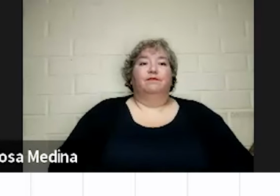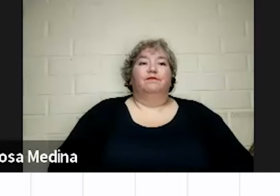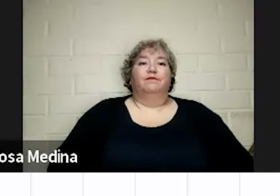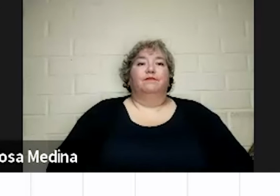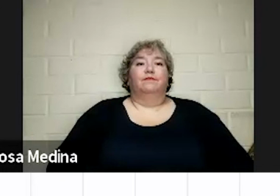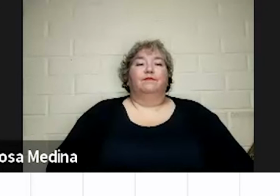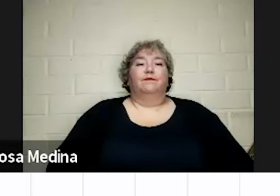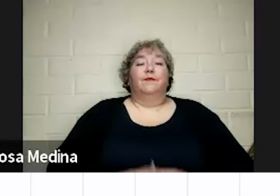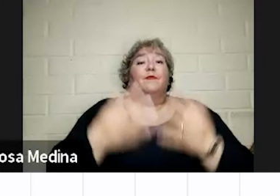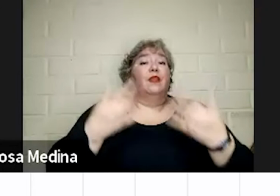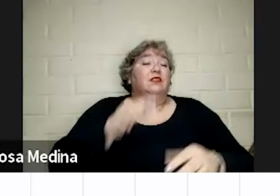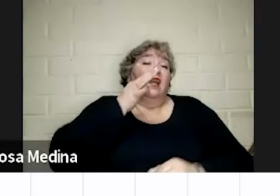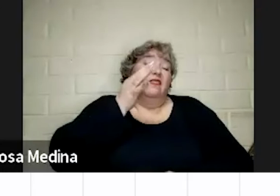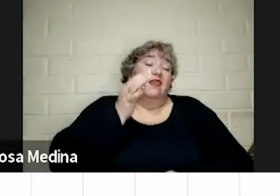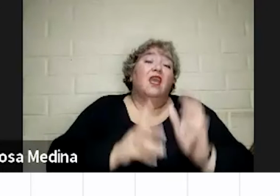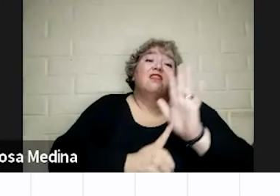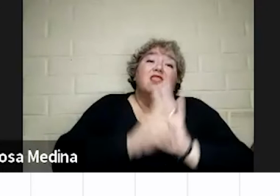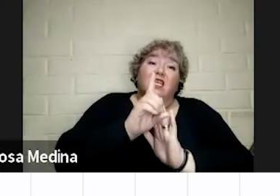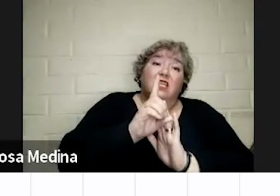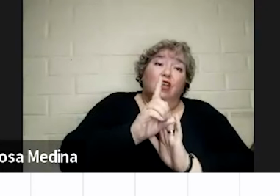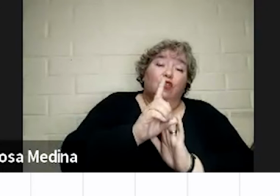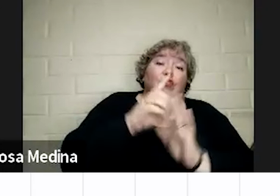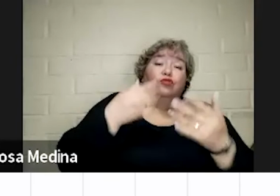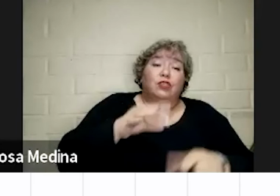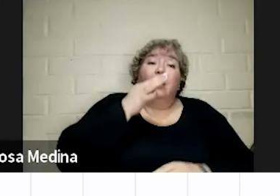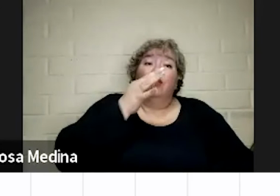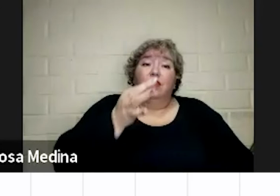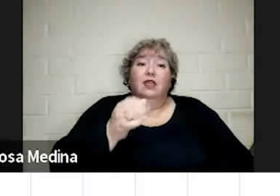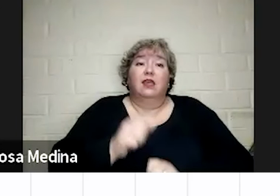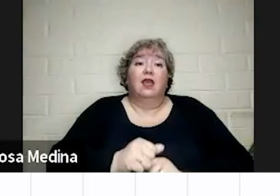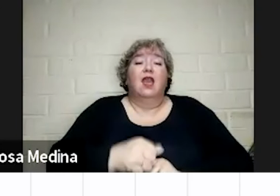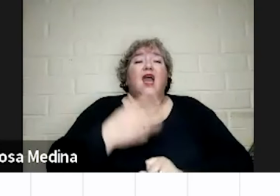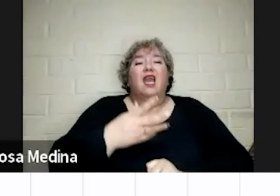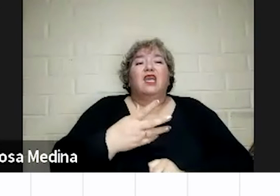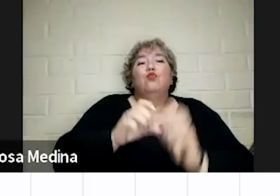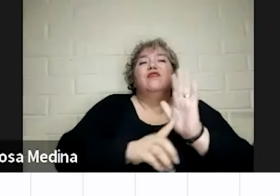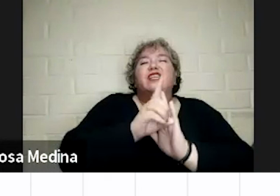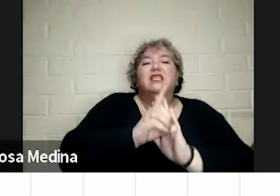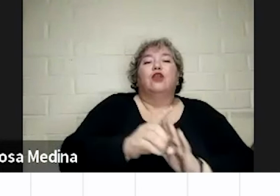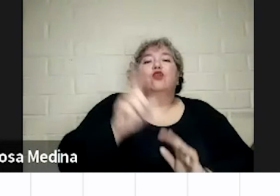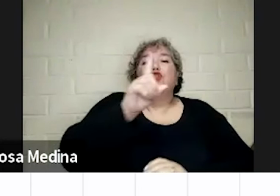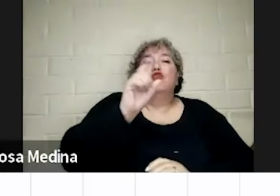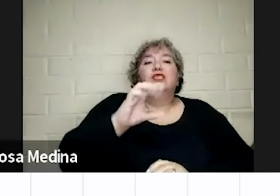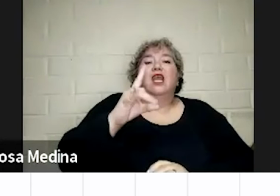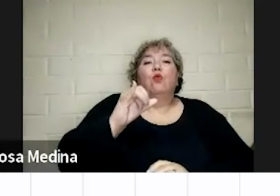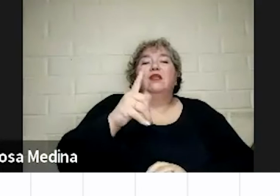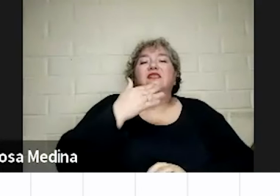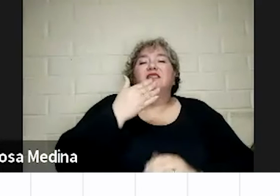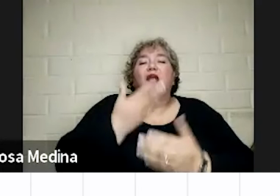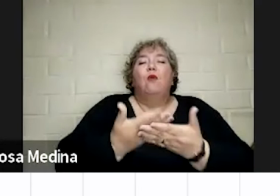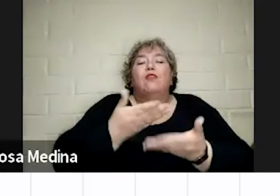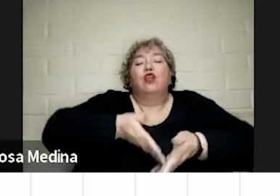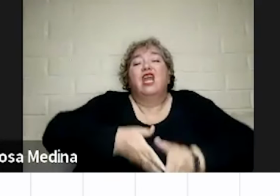Bueno, ya dije un poco del desarrollo, me adelanté que este es un desarrollo secuencial que parte desde que nacemos hasta más o menos